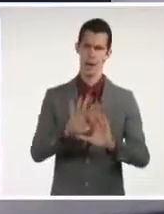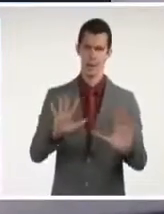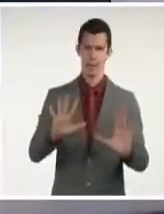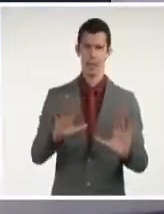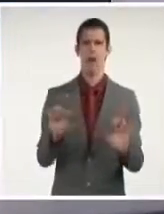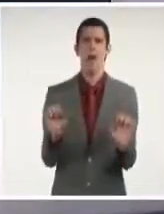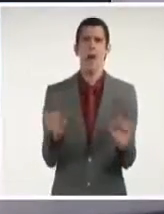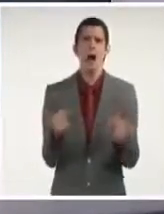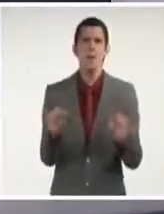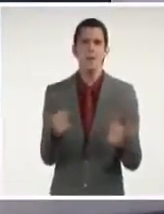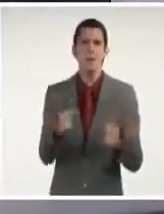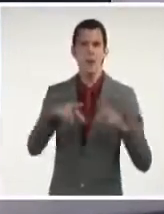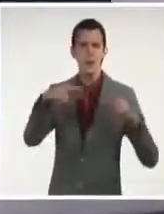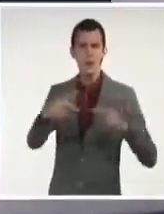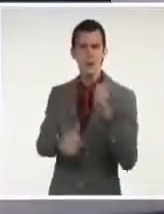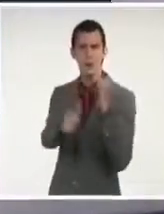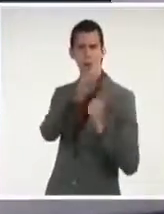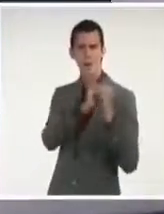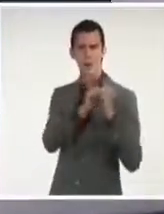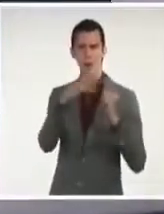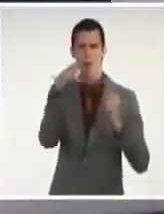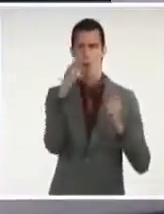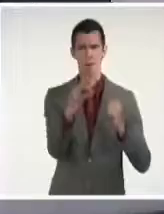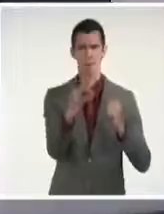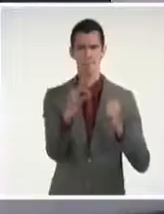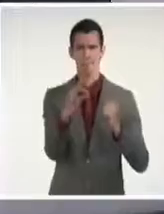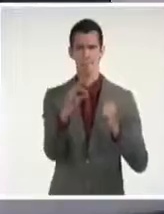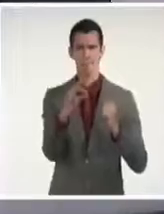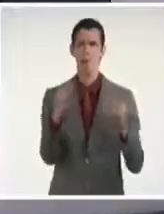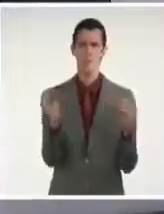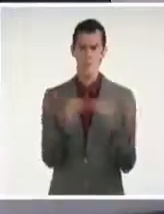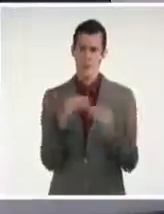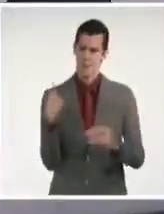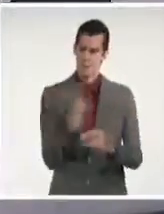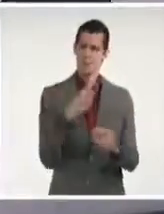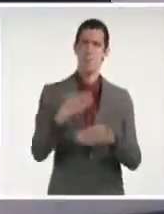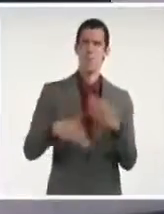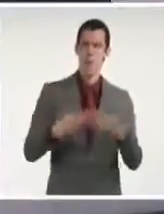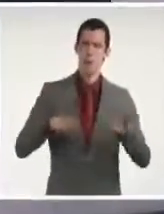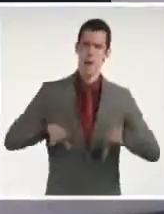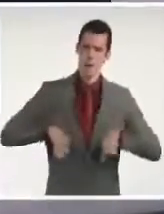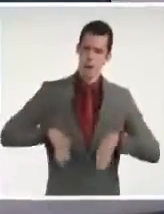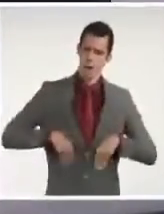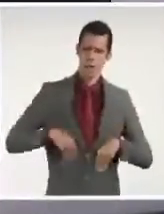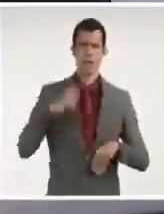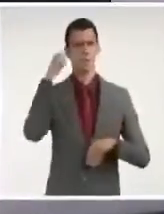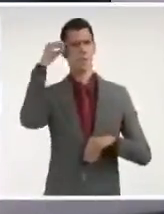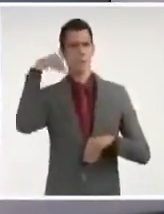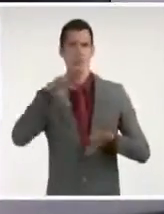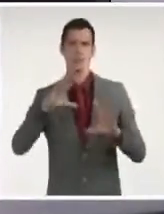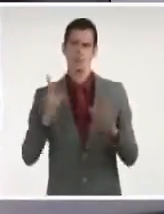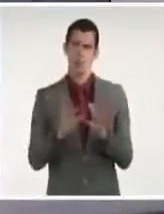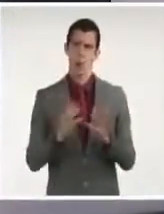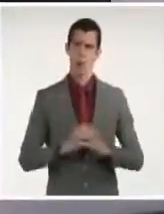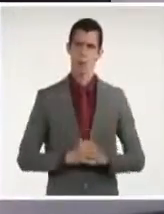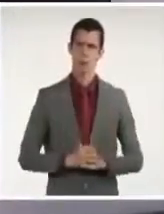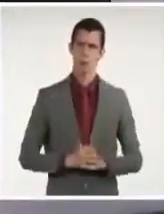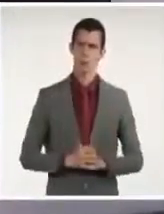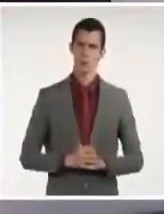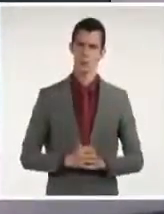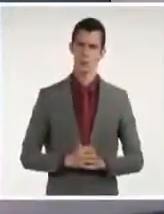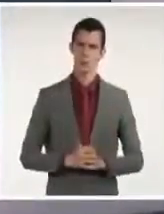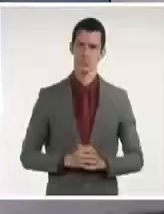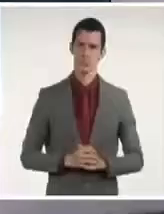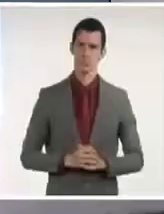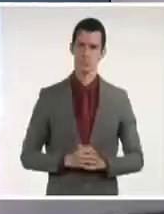capitalismo. Ya el senador demócrata de origen cubano, Bob Menéndez, desde Washington, respondió: no vamos a tener una intervención militar en Cuba. No